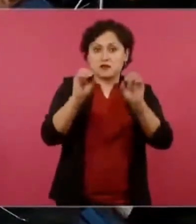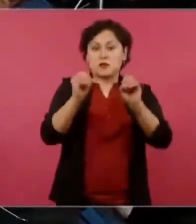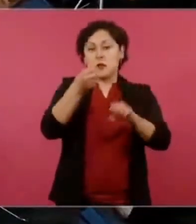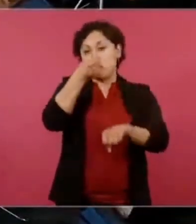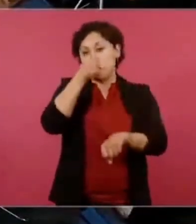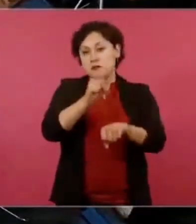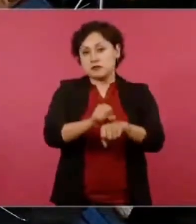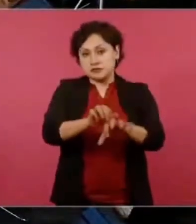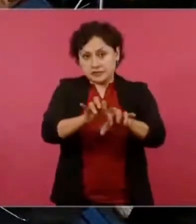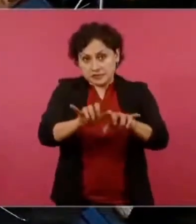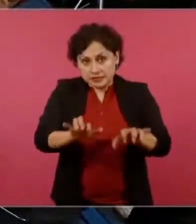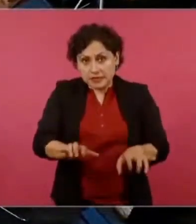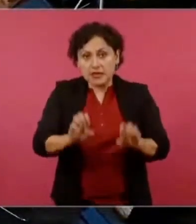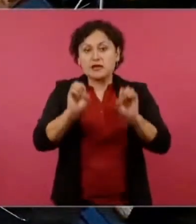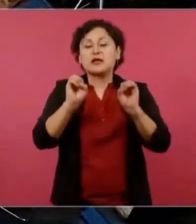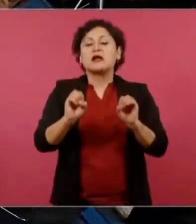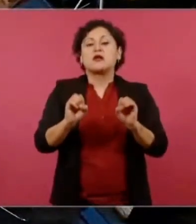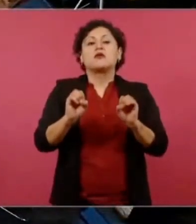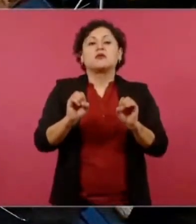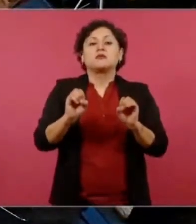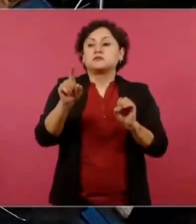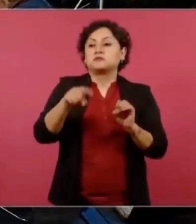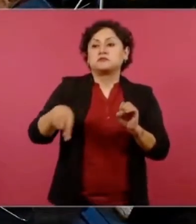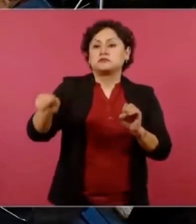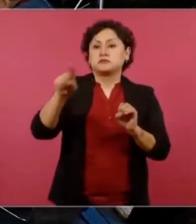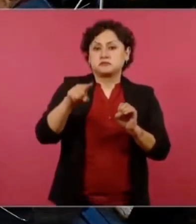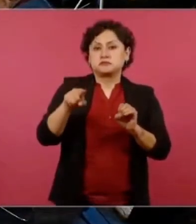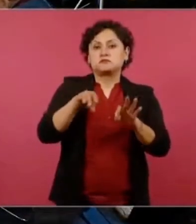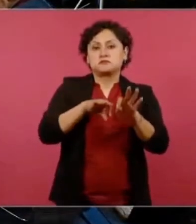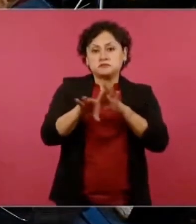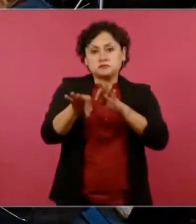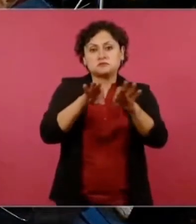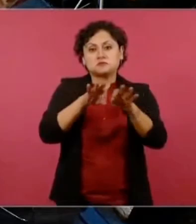al terminar, no puede recibir